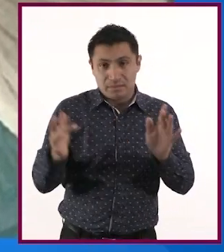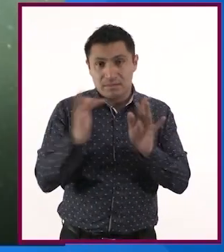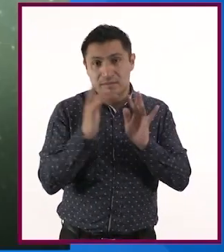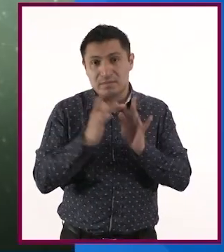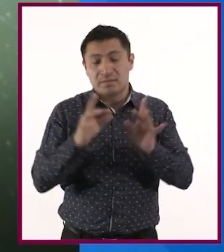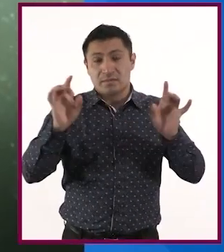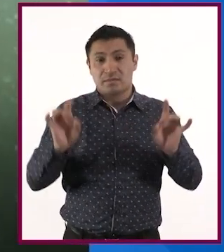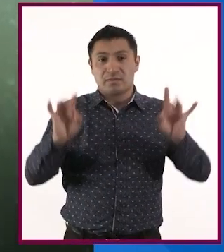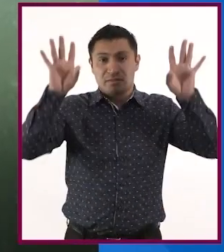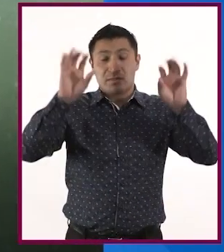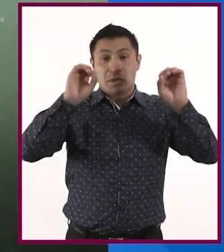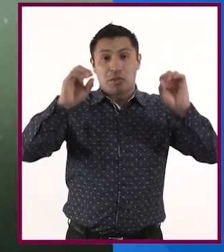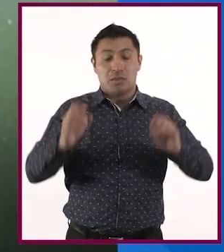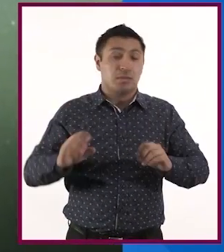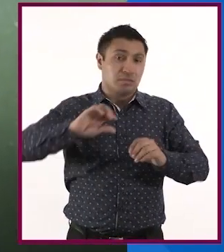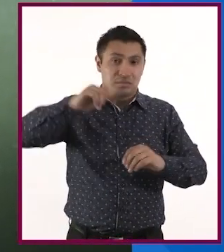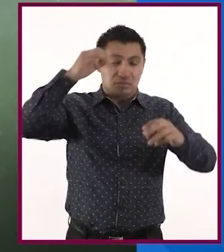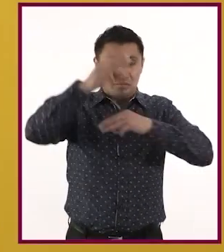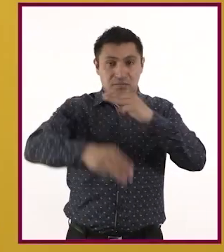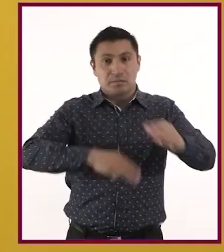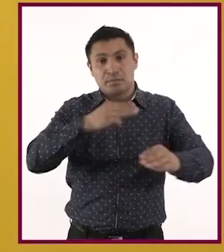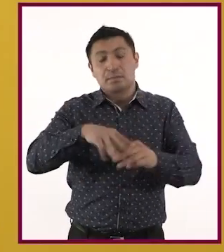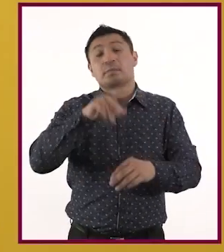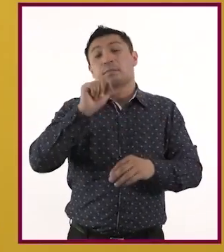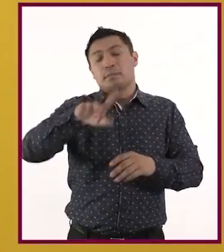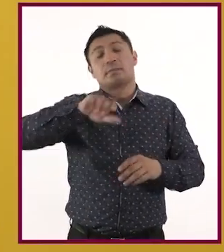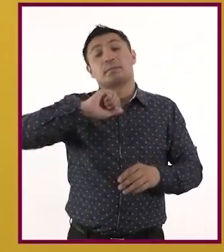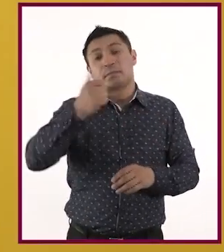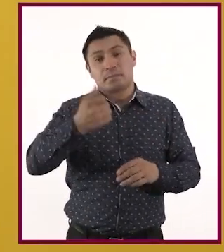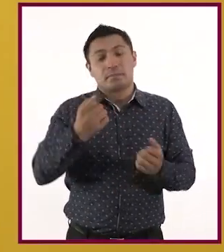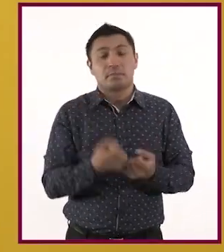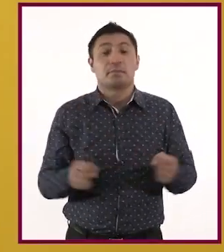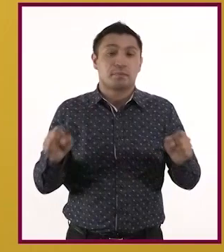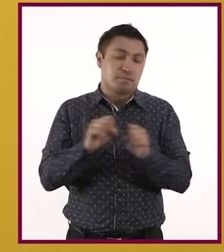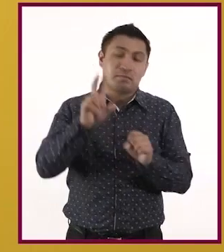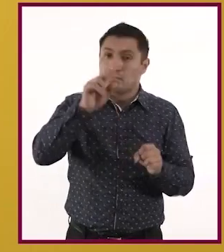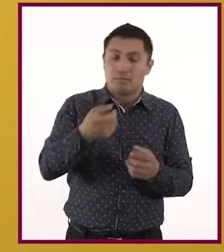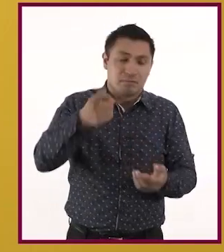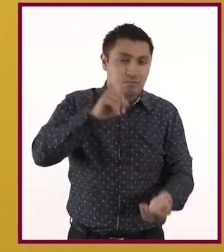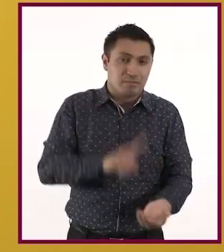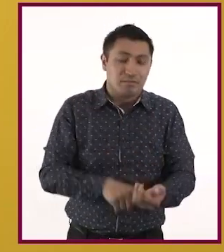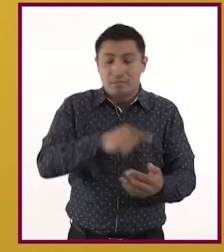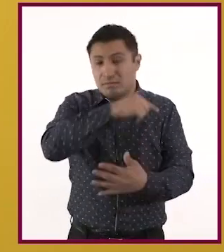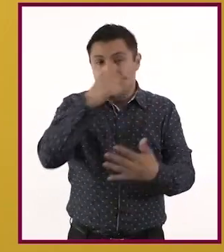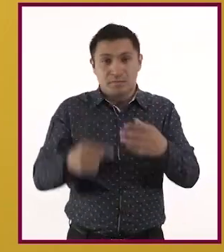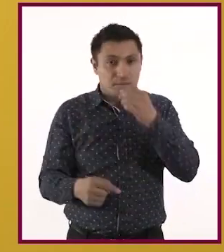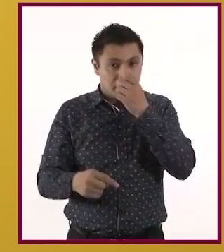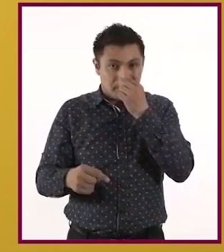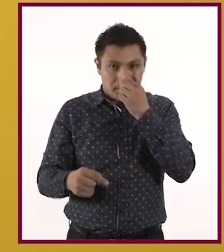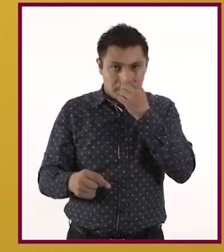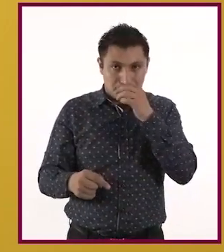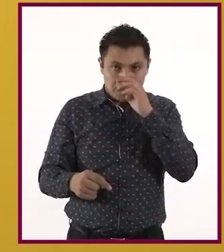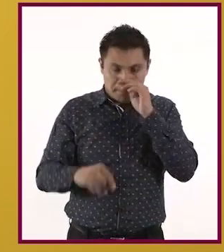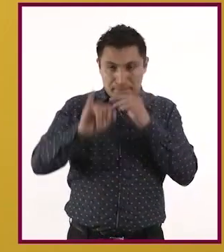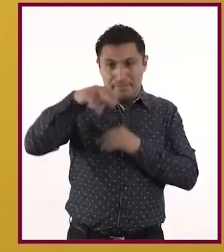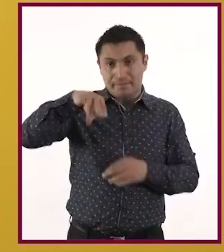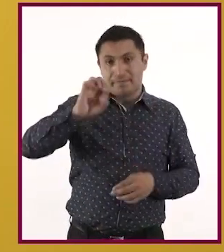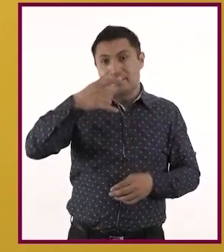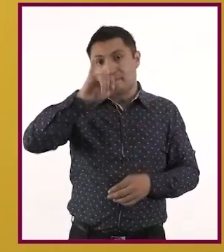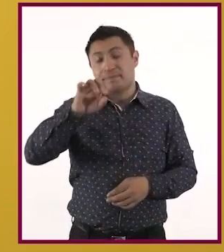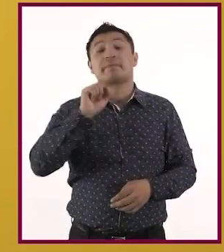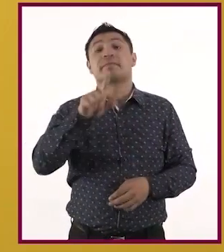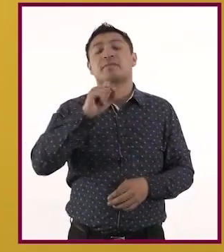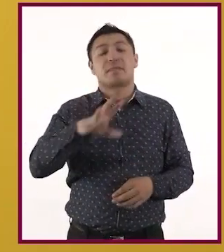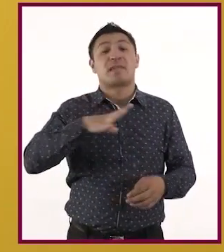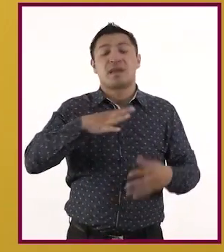contacto angélico o extraterrestre, así como otras sociedades no incluidas en el resto de las categorías. El INEGI también considera